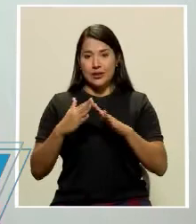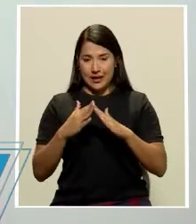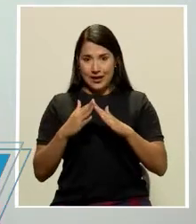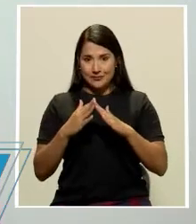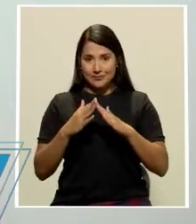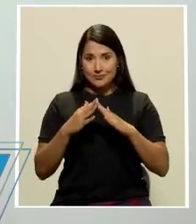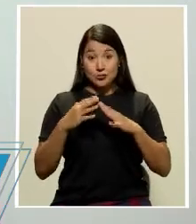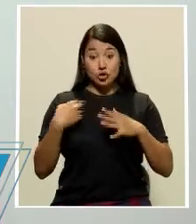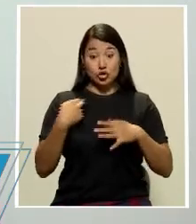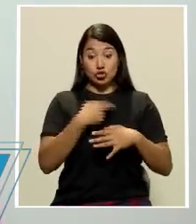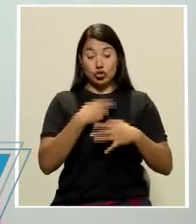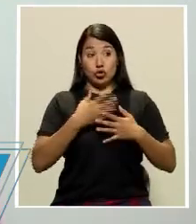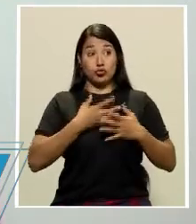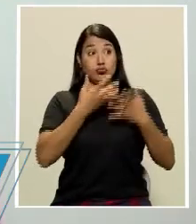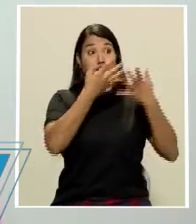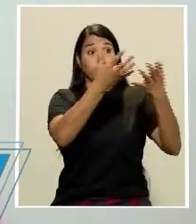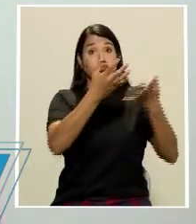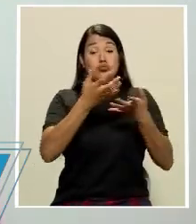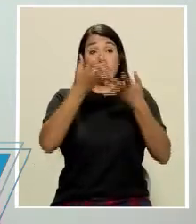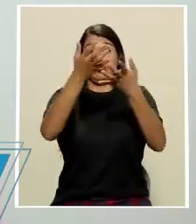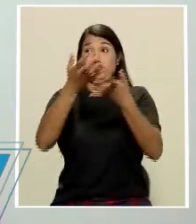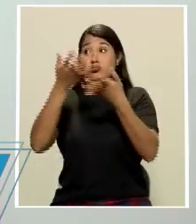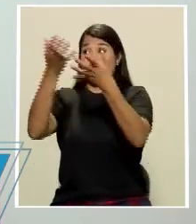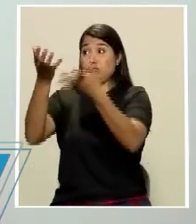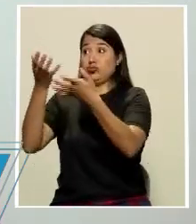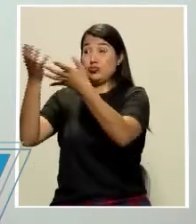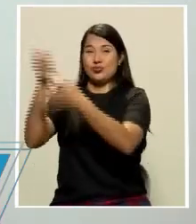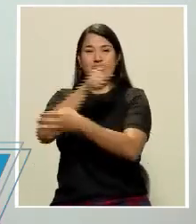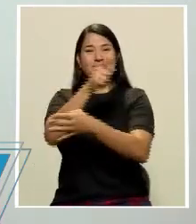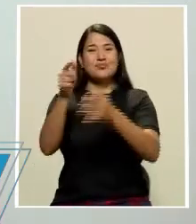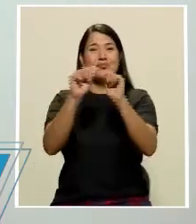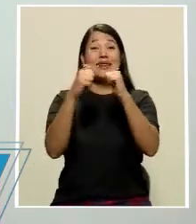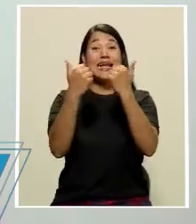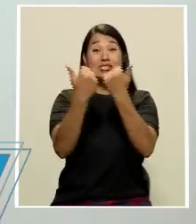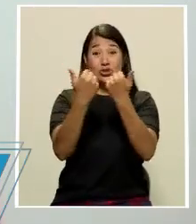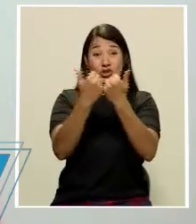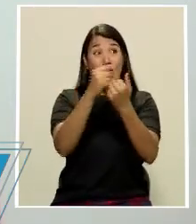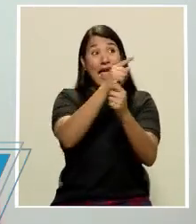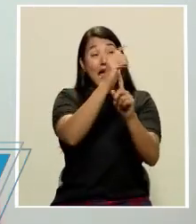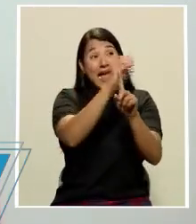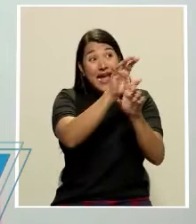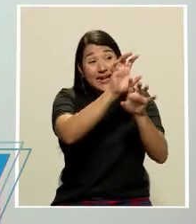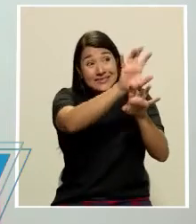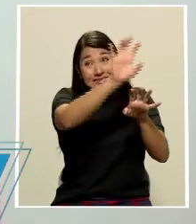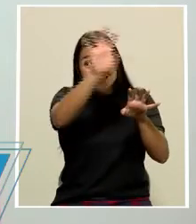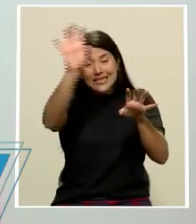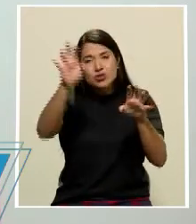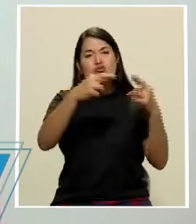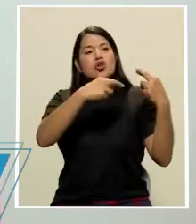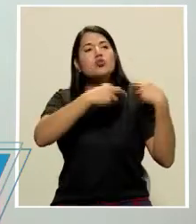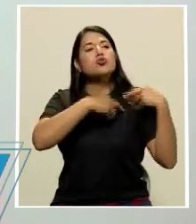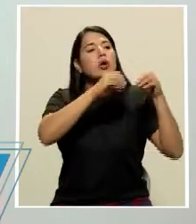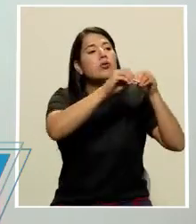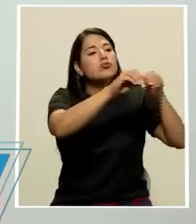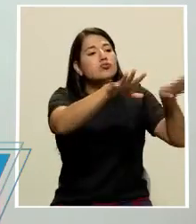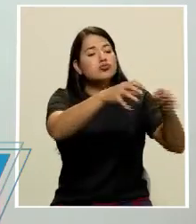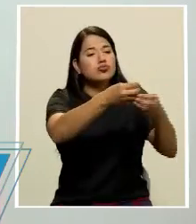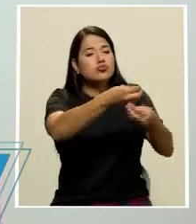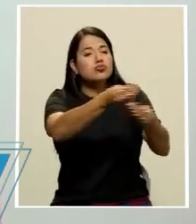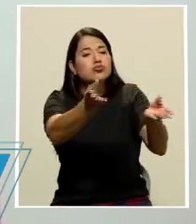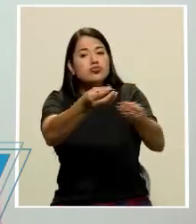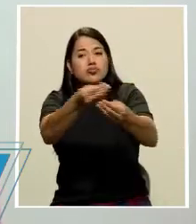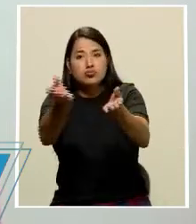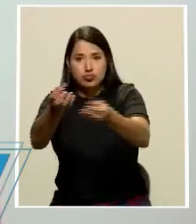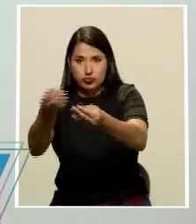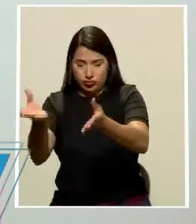las poblaciones vulnerables. El Banco de Alimentos se convierte en un aliado estratégico tanto de las empresas privadas de este